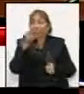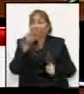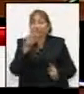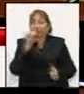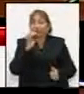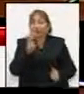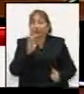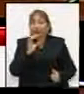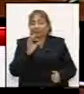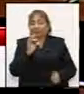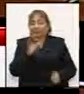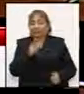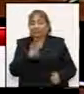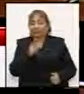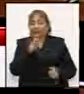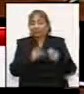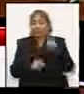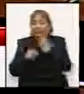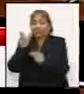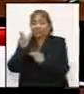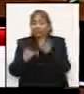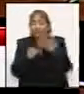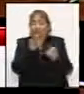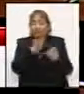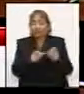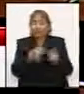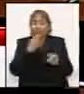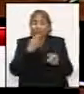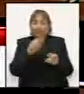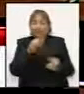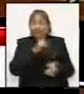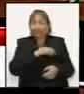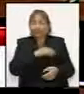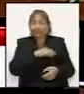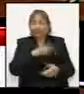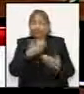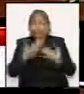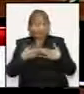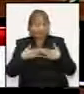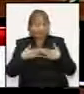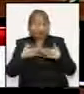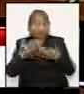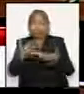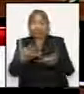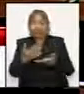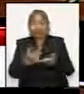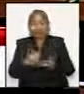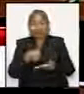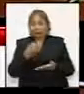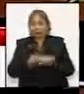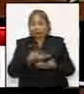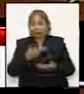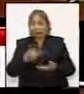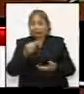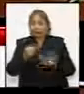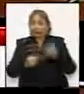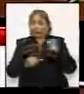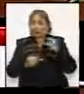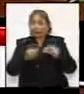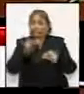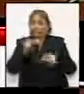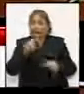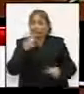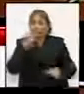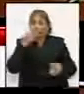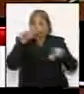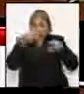6.483 personas que están, que van a ser beneficiadas, van a recibir esto en este proceso paulatino. Y estoy